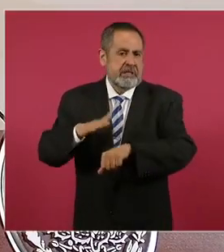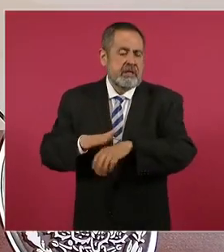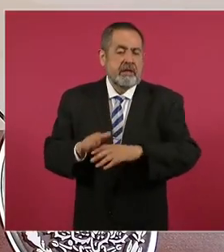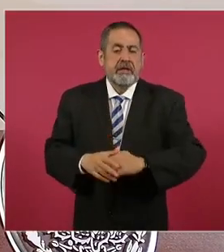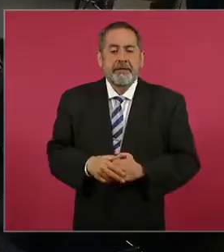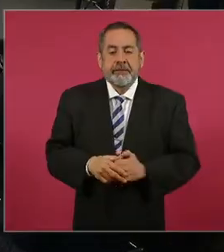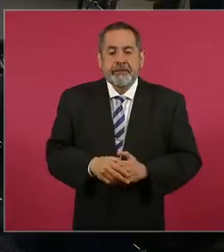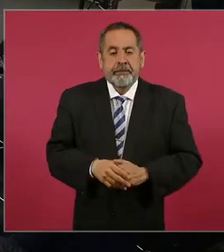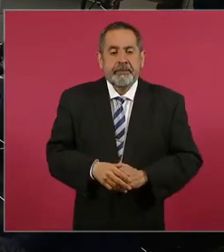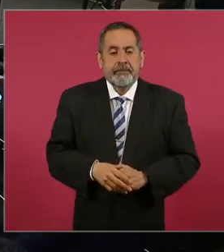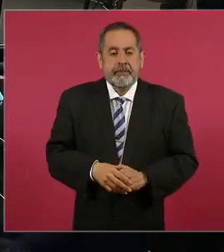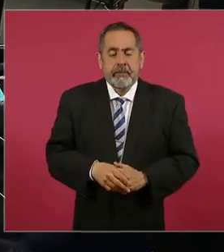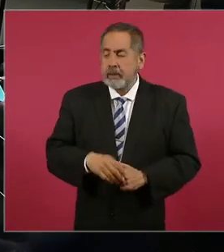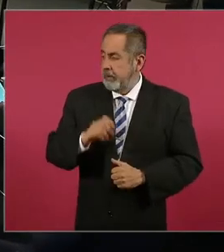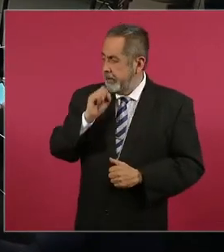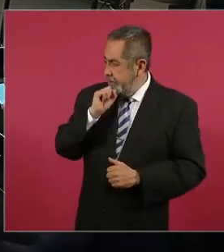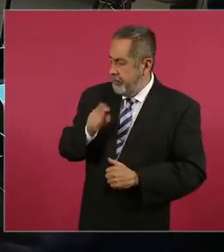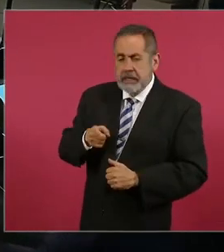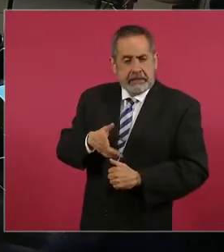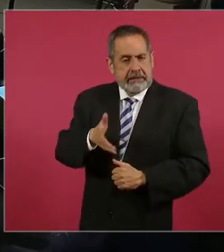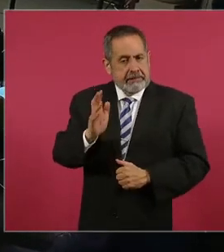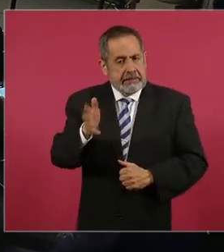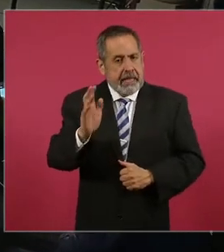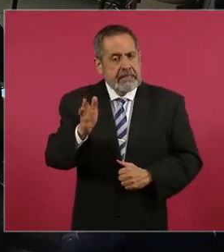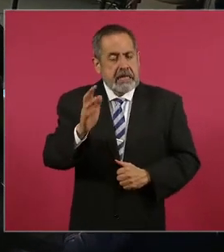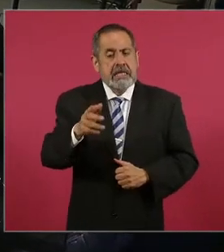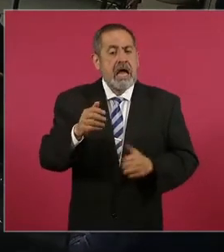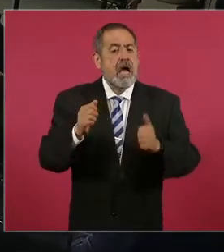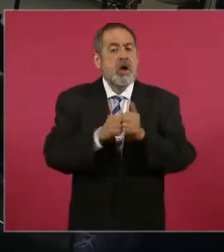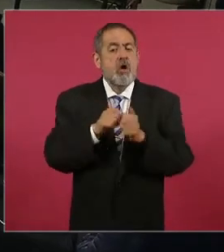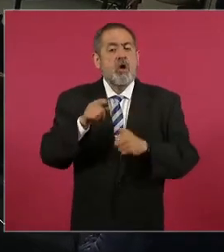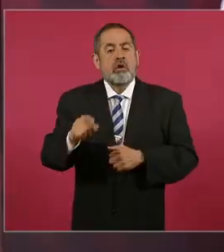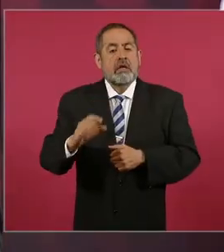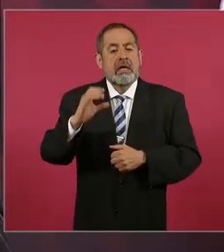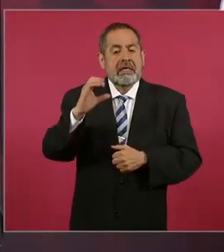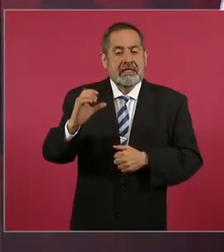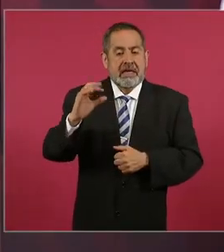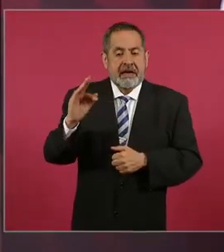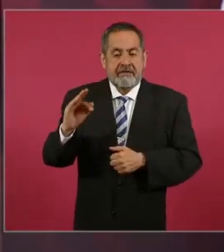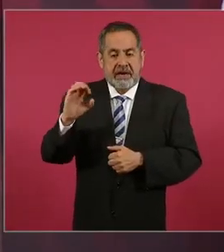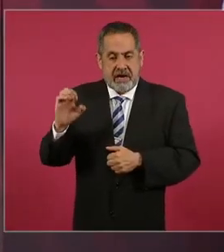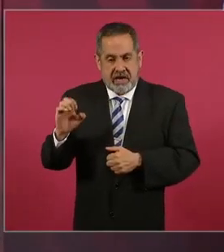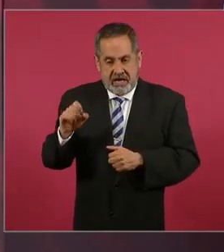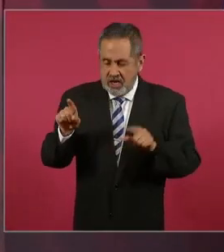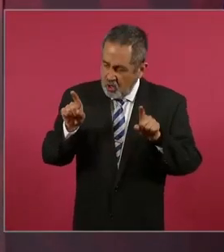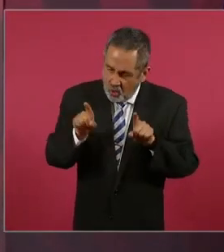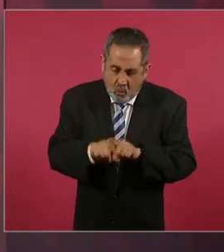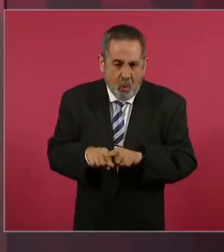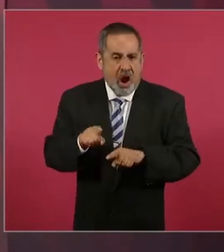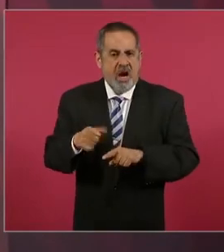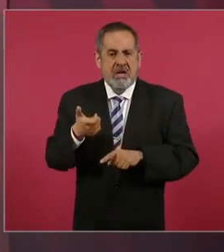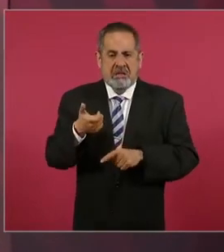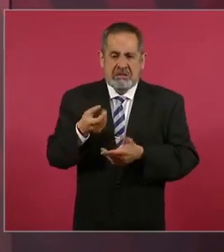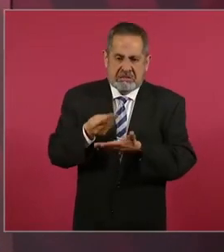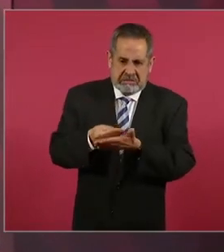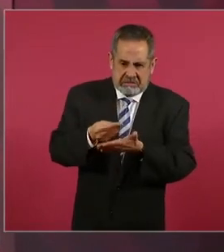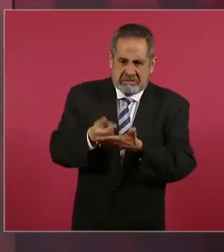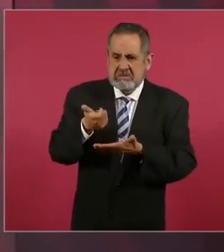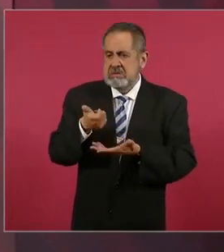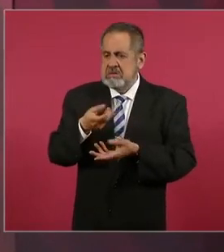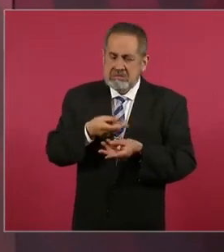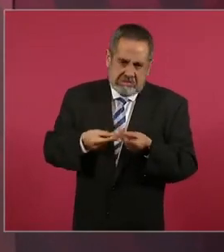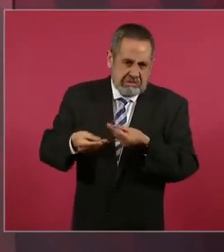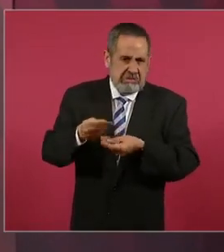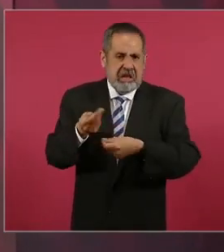Ya hicimos también lo mismo con la Comisión Federal de Electricidad, las finanzas, la